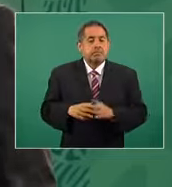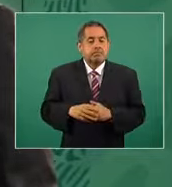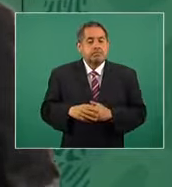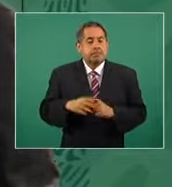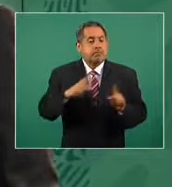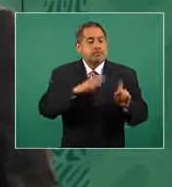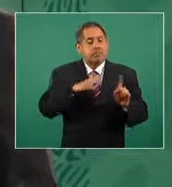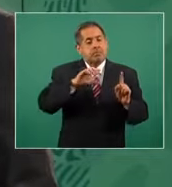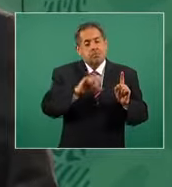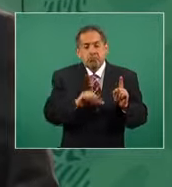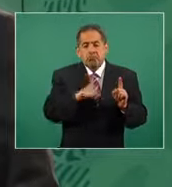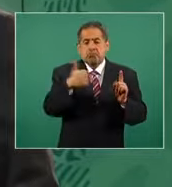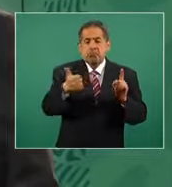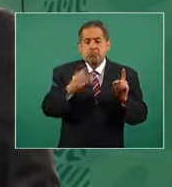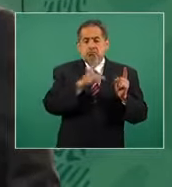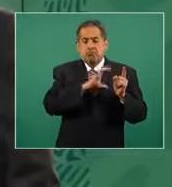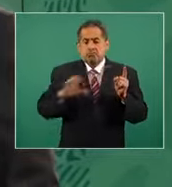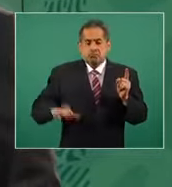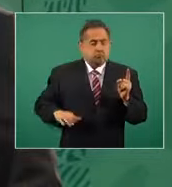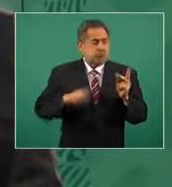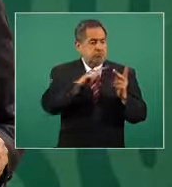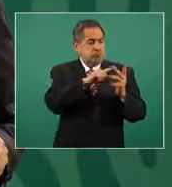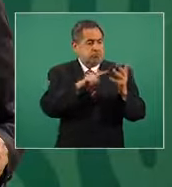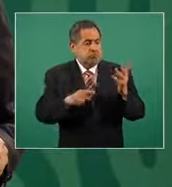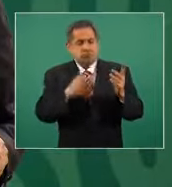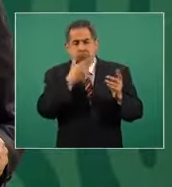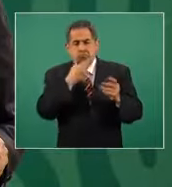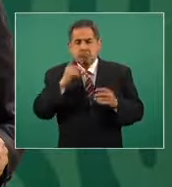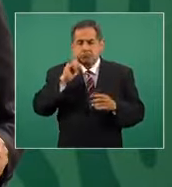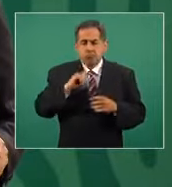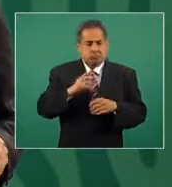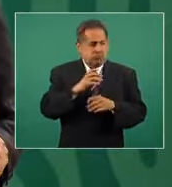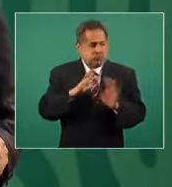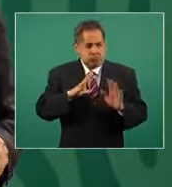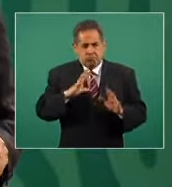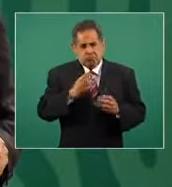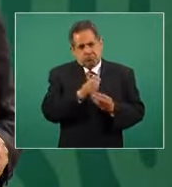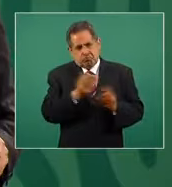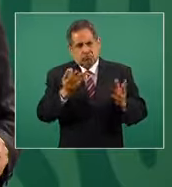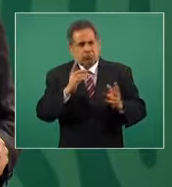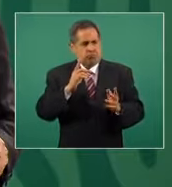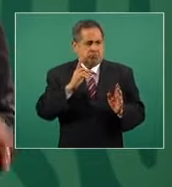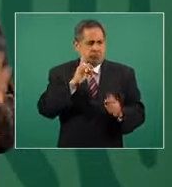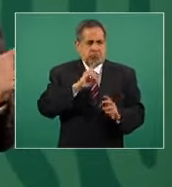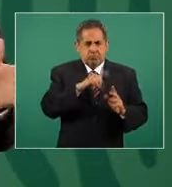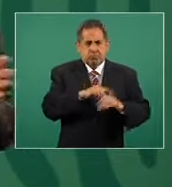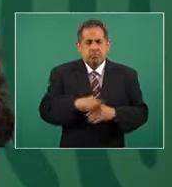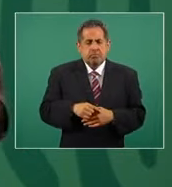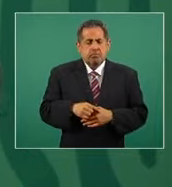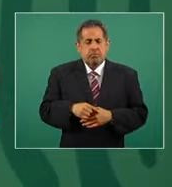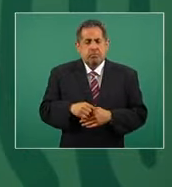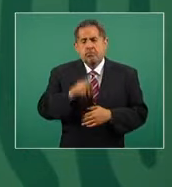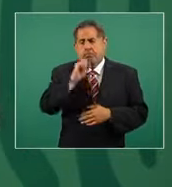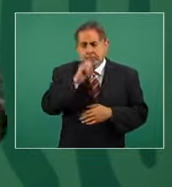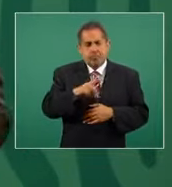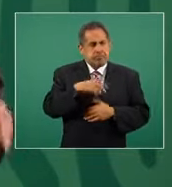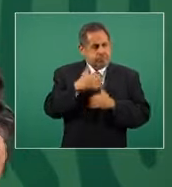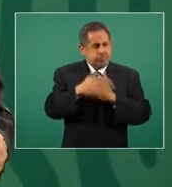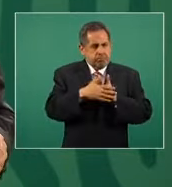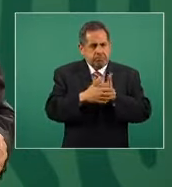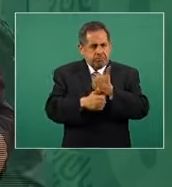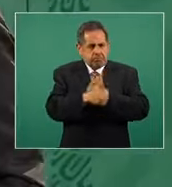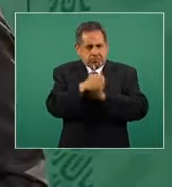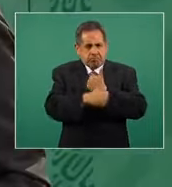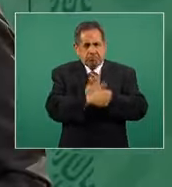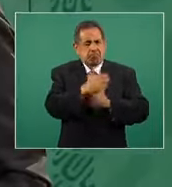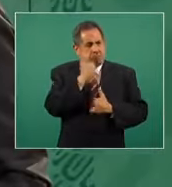hay otros y otras compañeras, ¿no?, mujeres, que deben de estar también